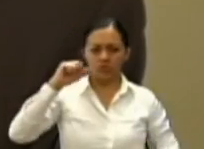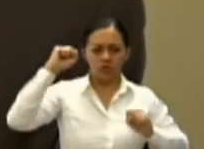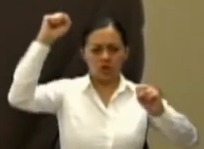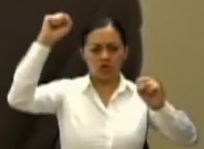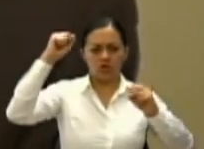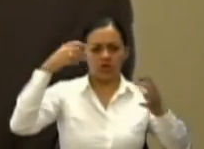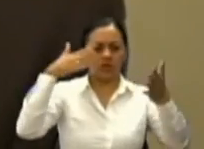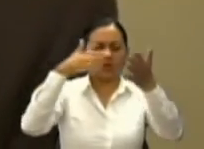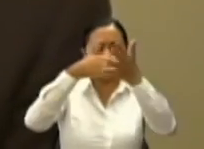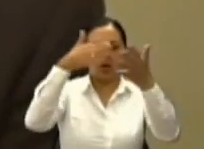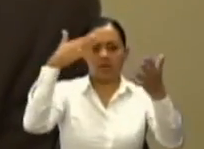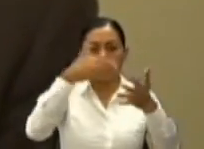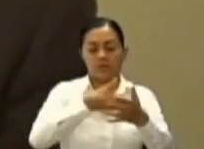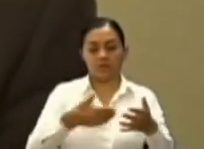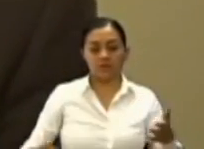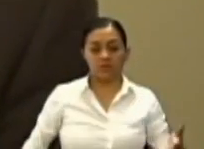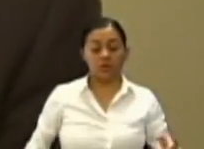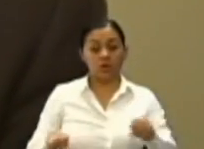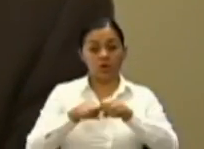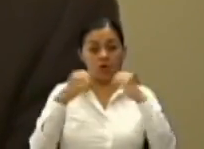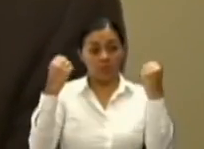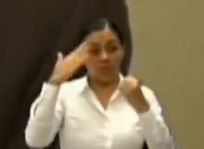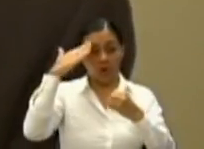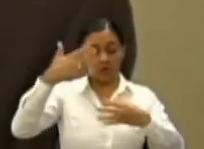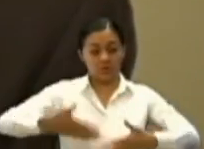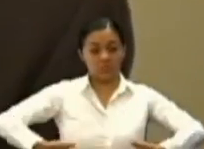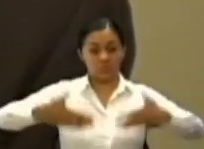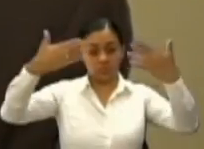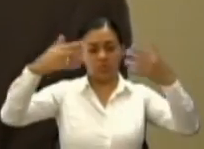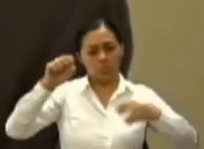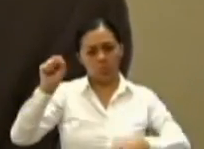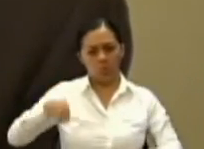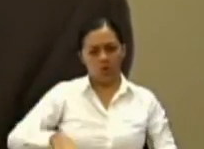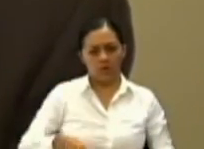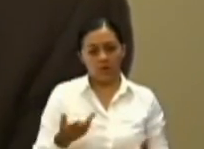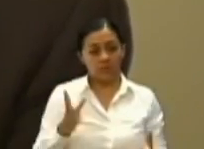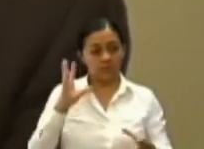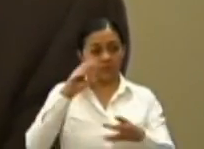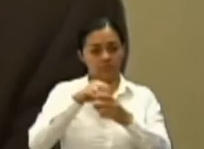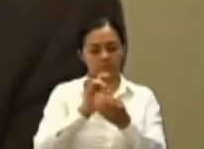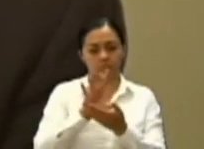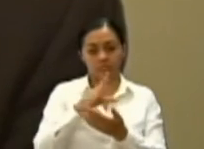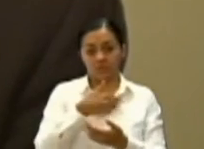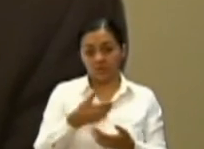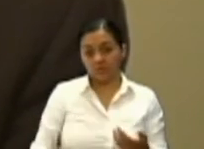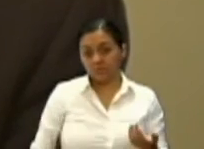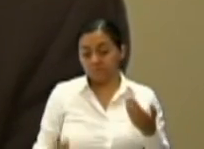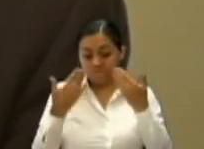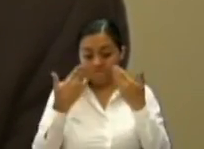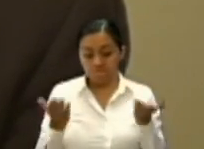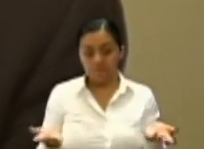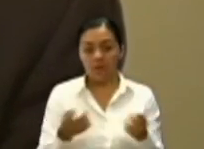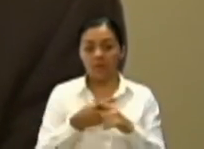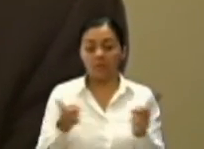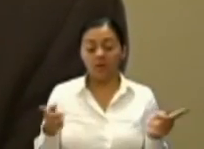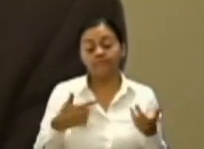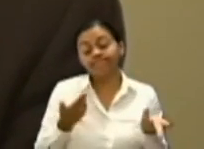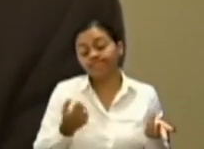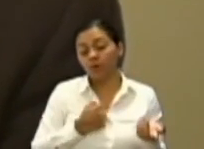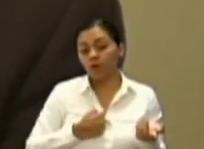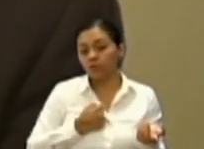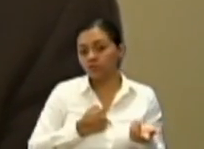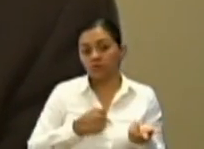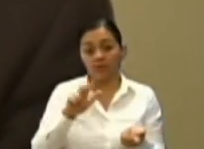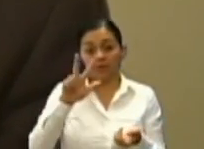y rompen el cerco policial en carondelet sabe lo que puede pasarlo por eso la lamentablemente vamos ataque respetar